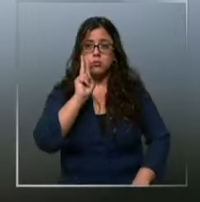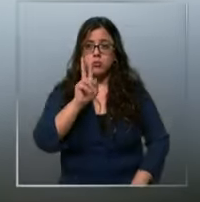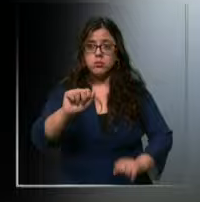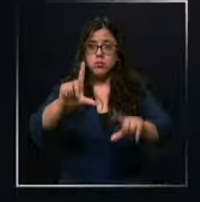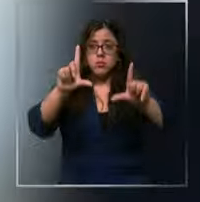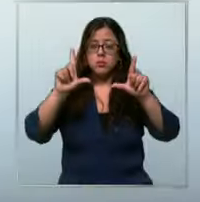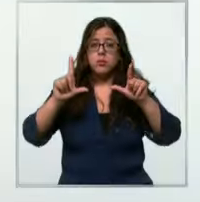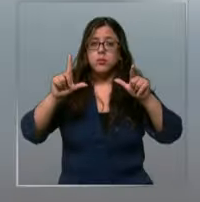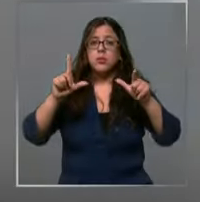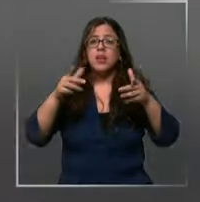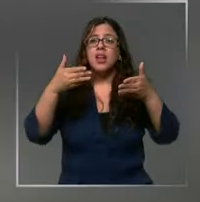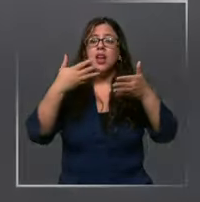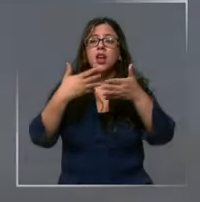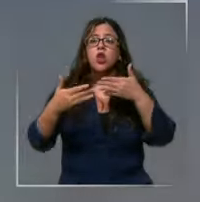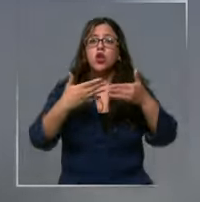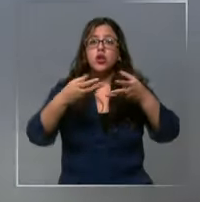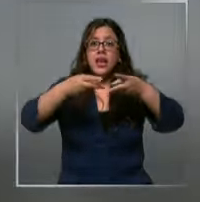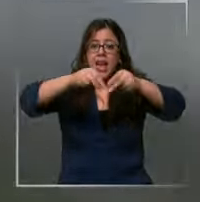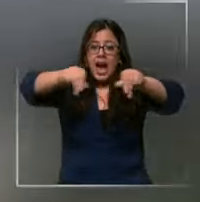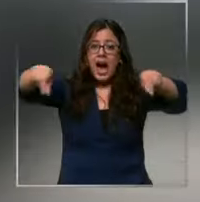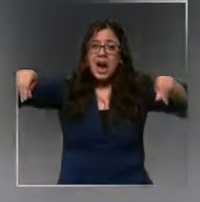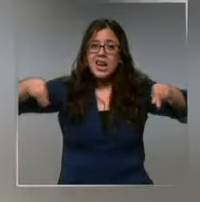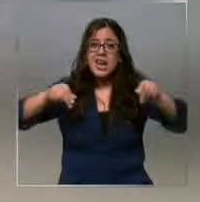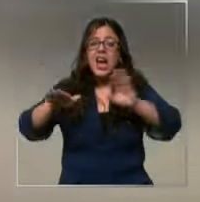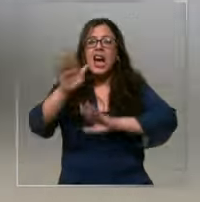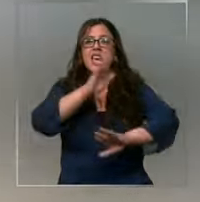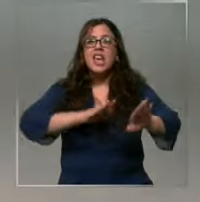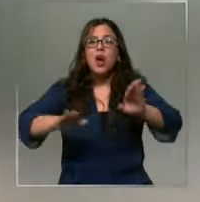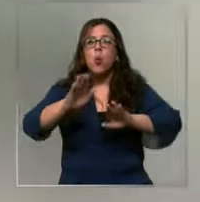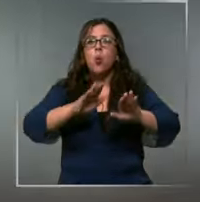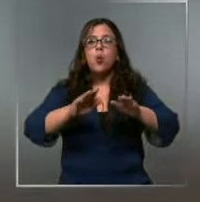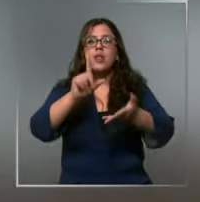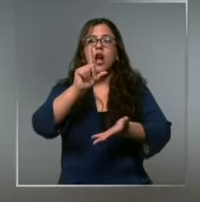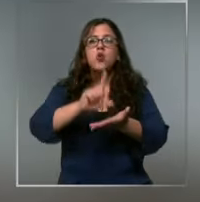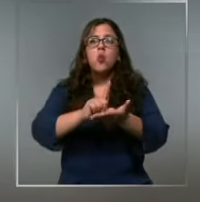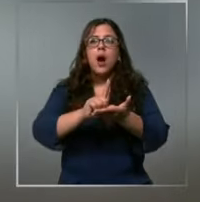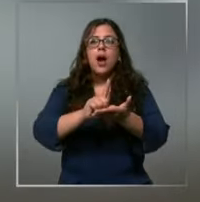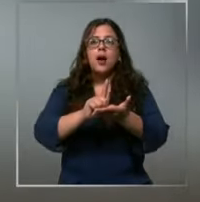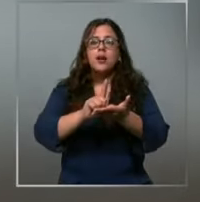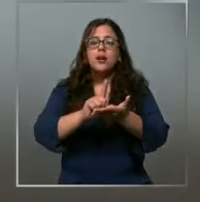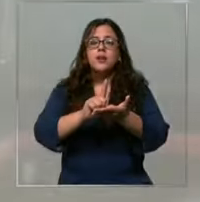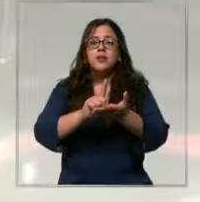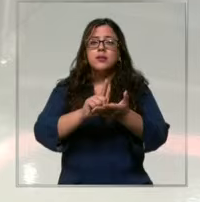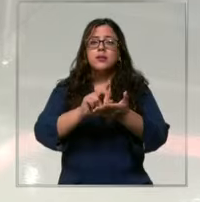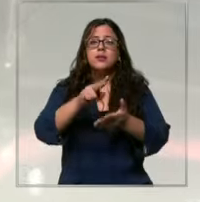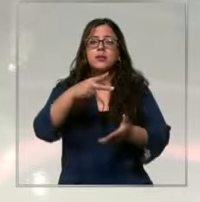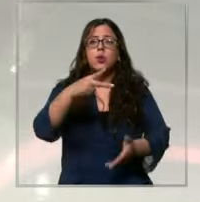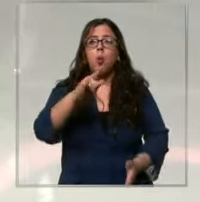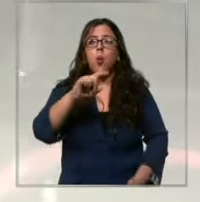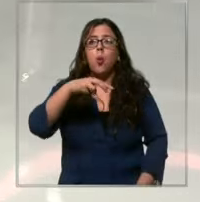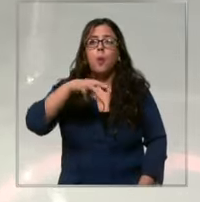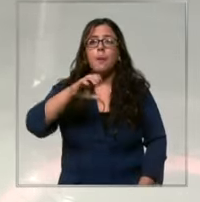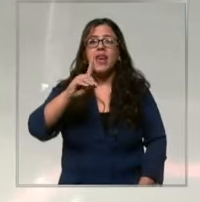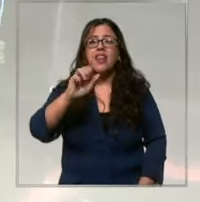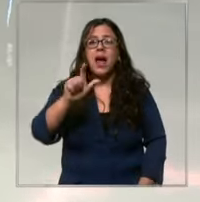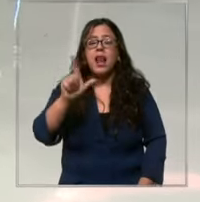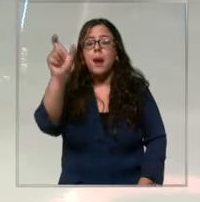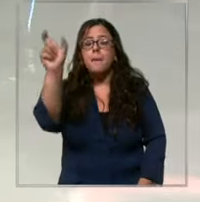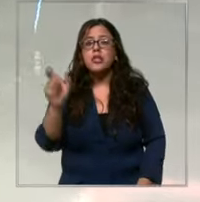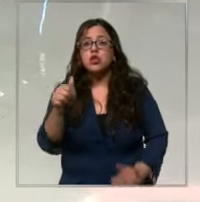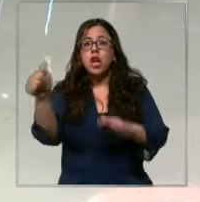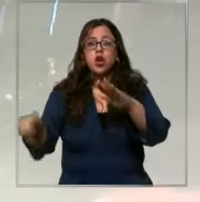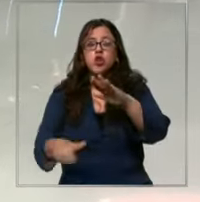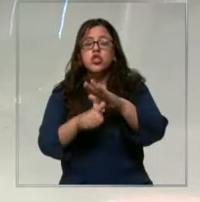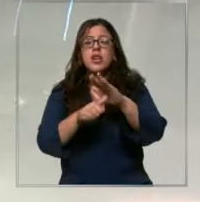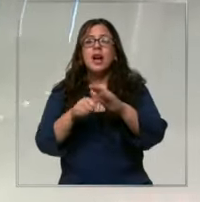ocurrió. Esto en la barrera de arena que protege un humedal de la zona. El concejal justificó su acción diciendo que intenta evitar